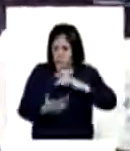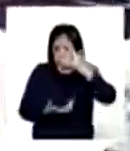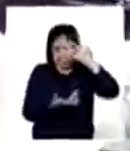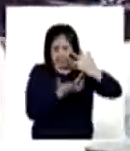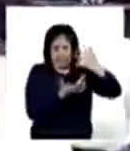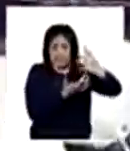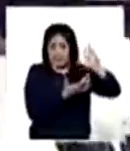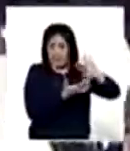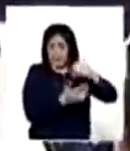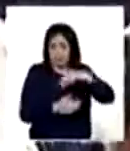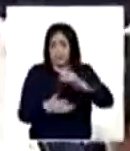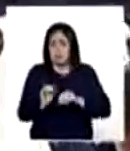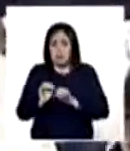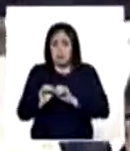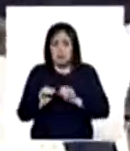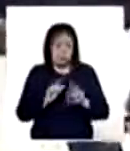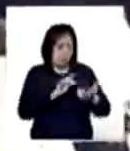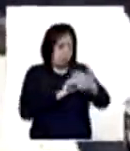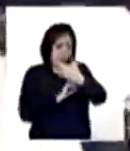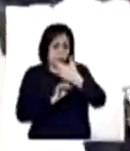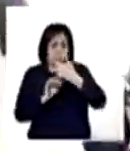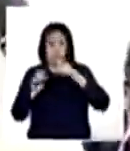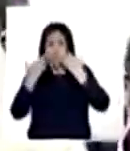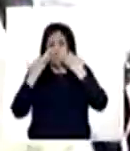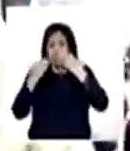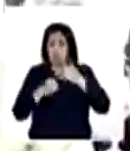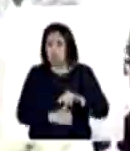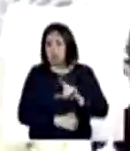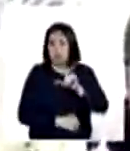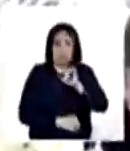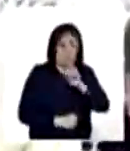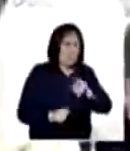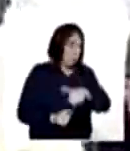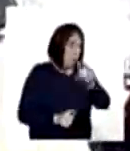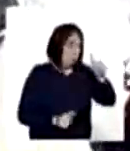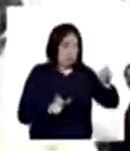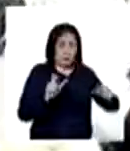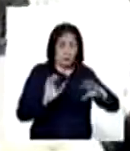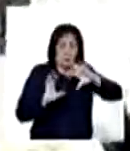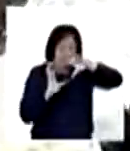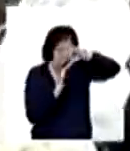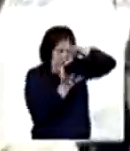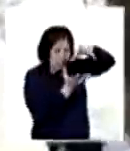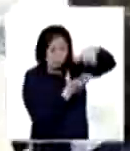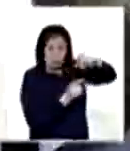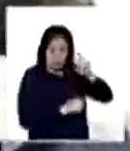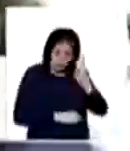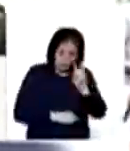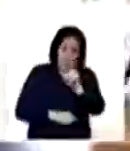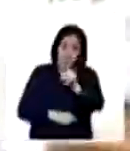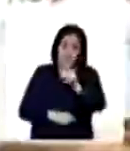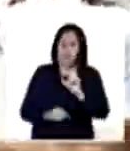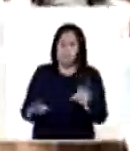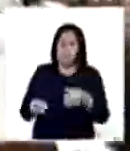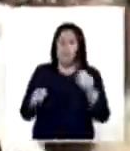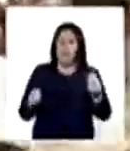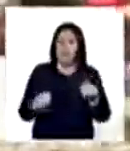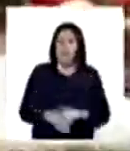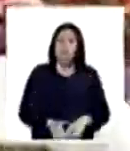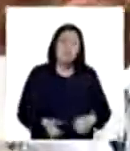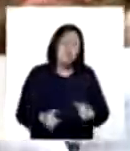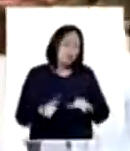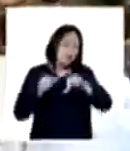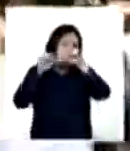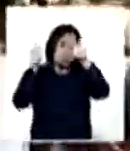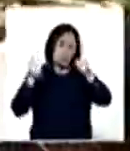vienen realizando transmisiones a través del Facebook Live para que personas en todo el mundo puedan ver cómo el Señor de los Milagros